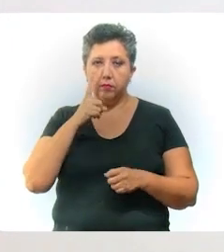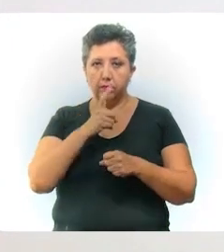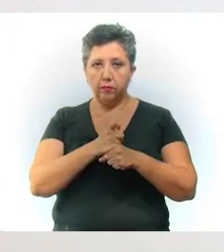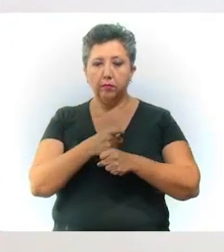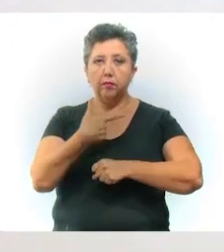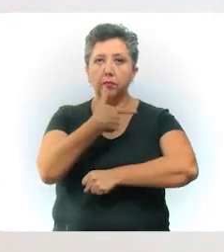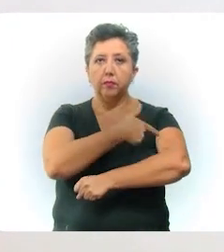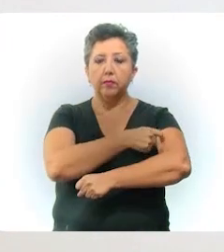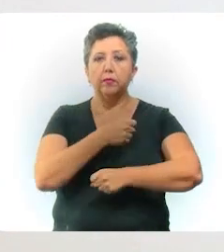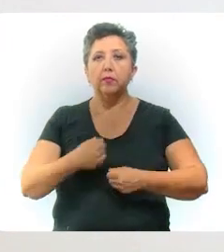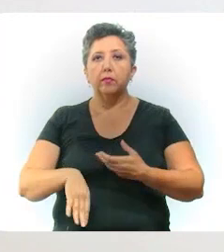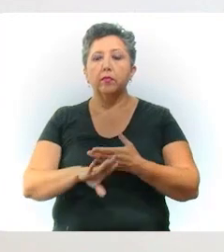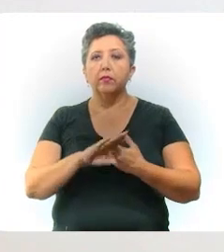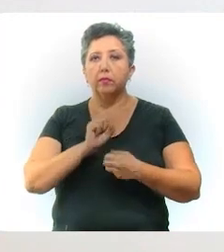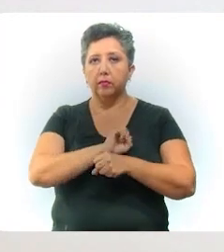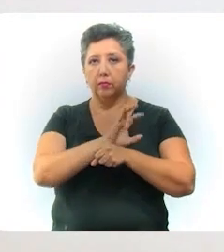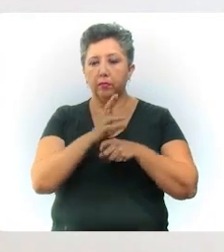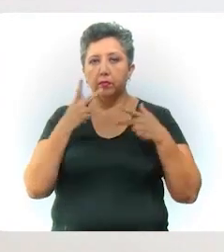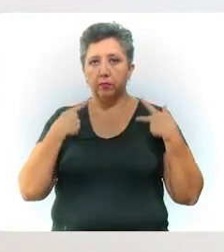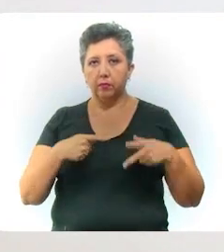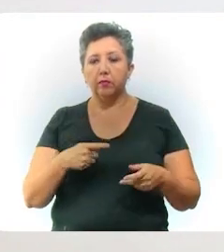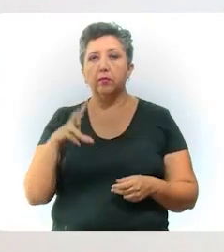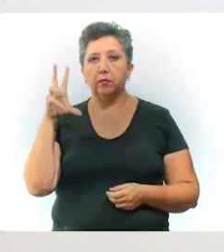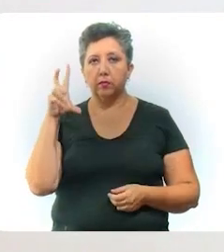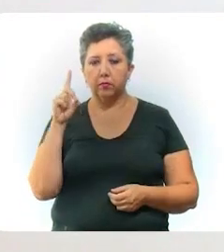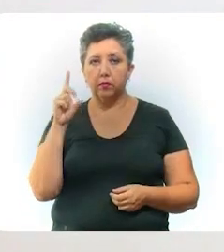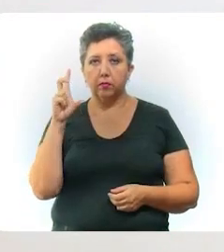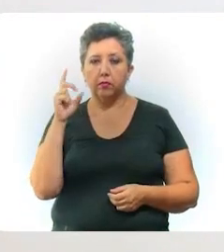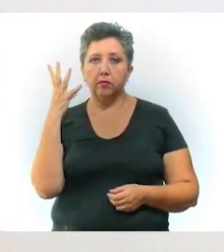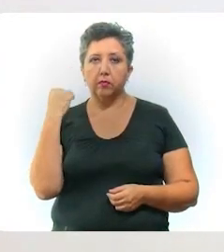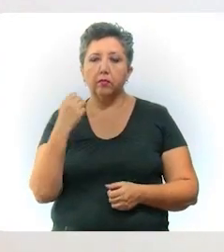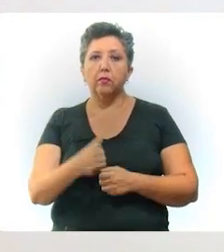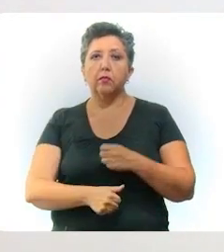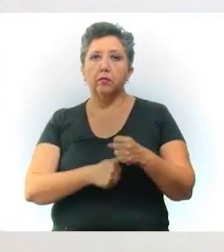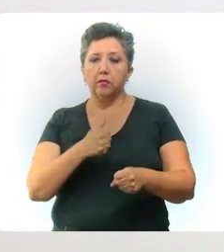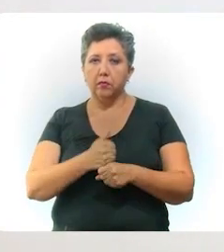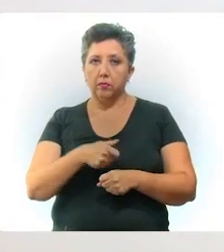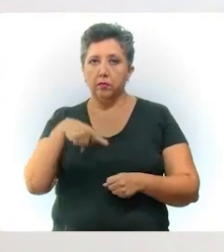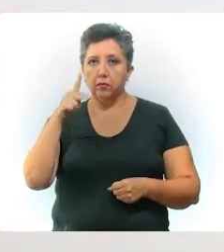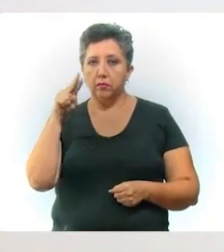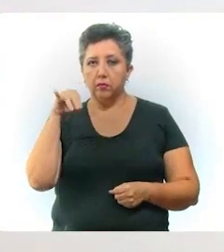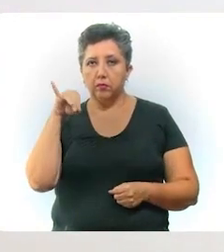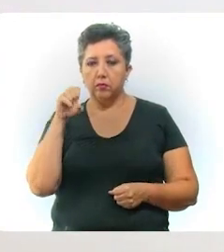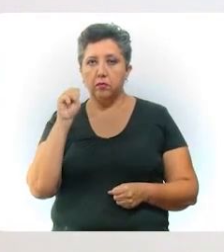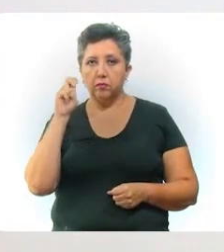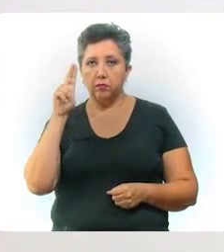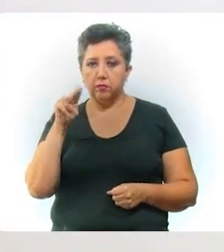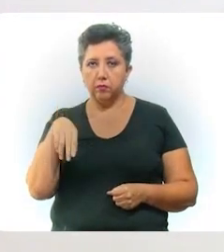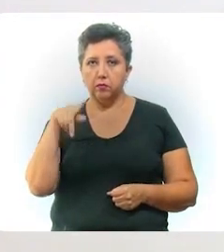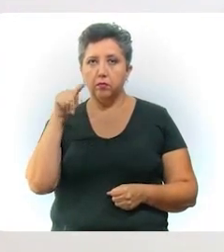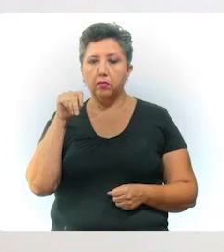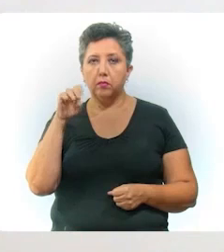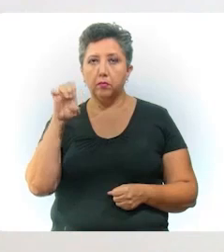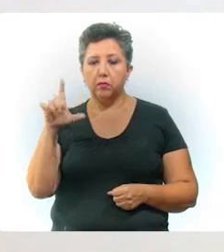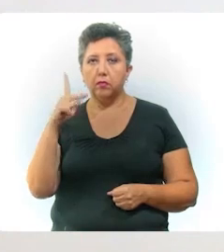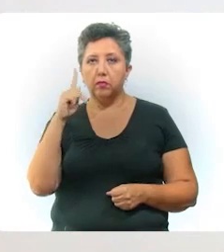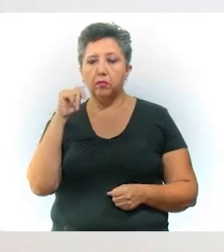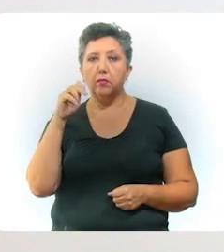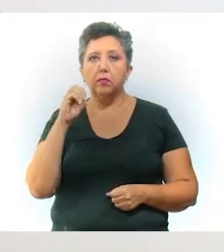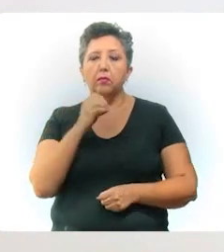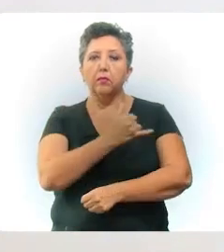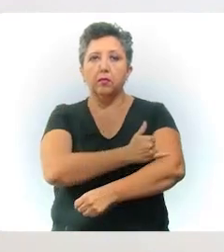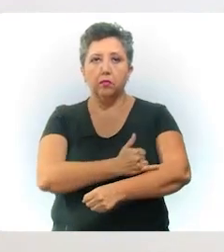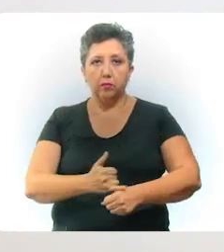primera dosis de vacunas contra el coronavirus para personas de 30 a 39 años en Canacín, Motul, Peto,